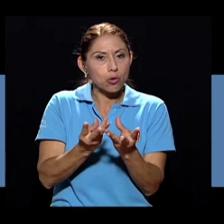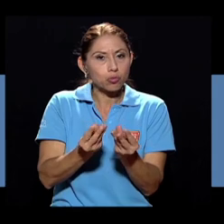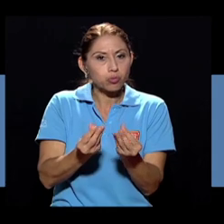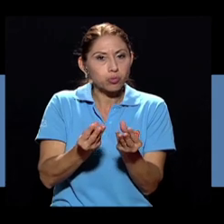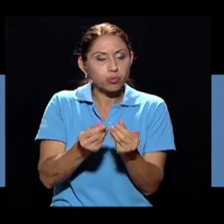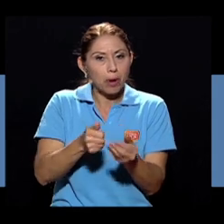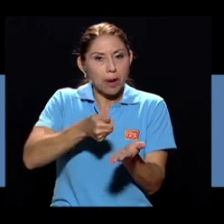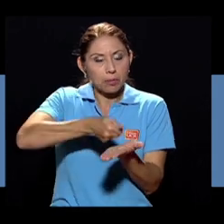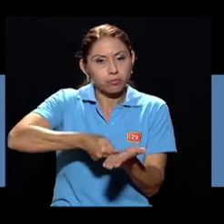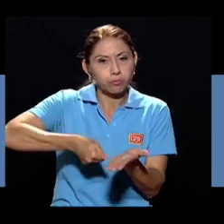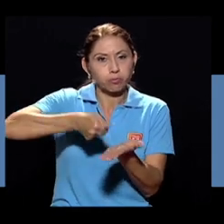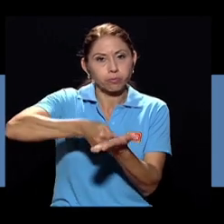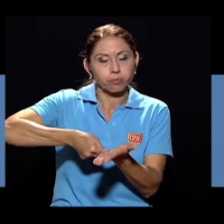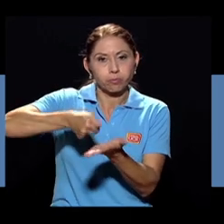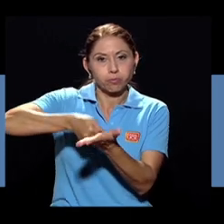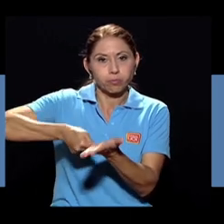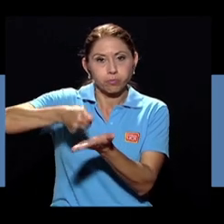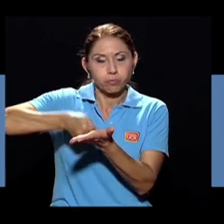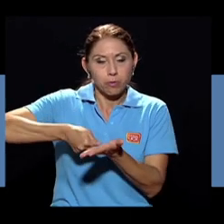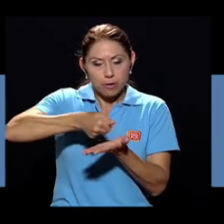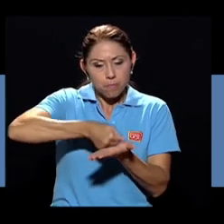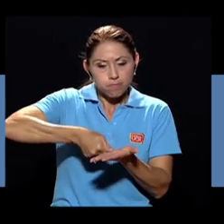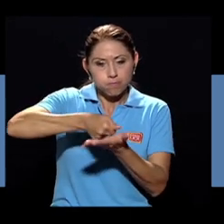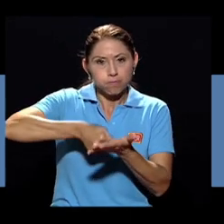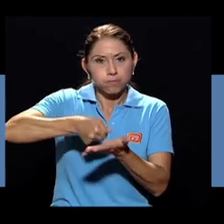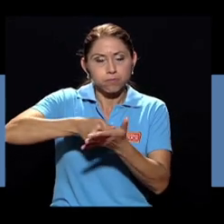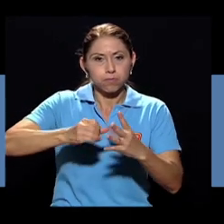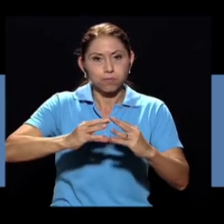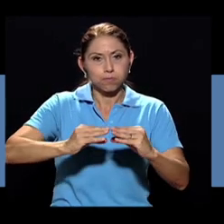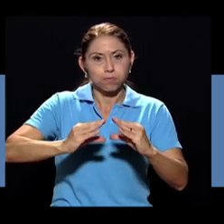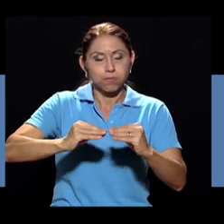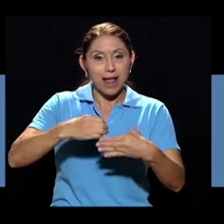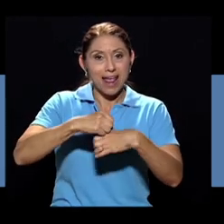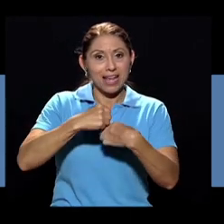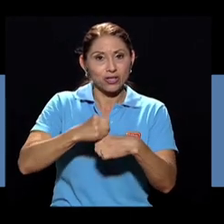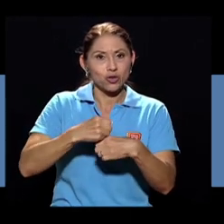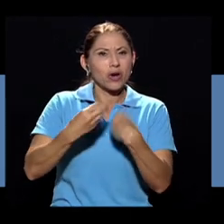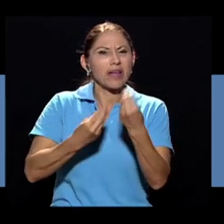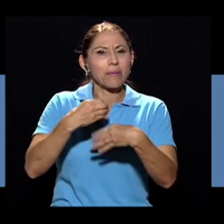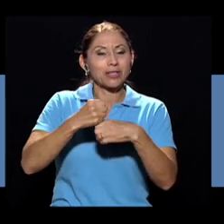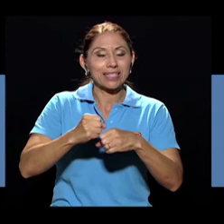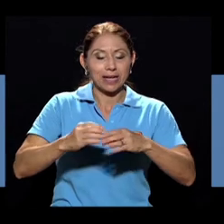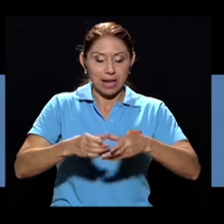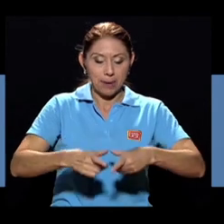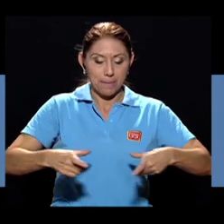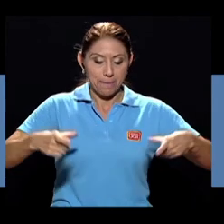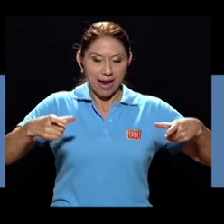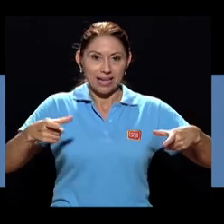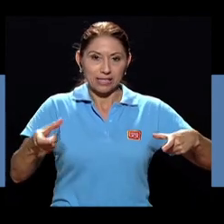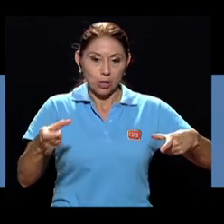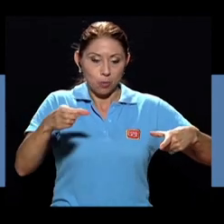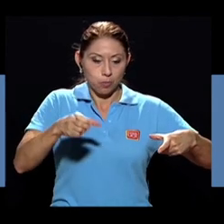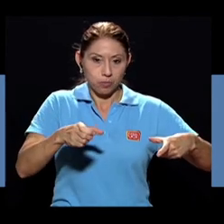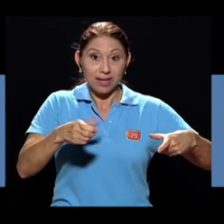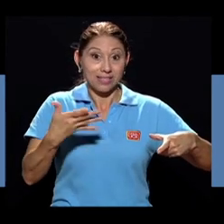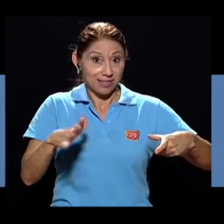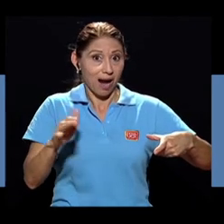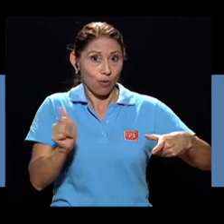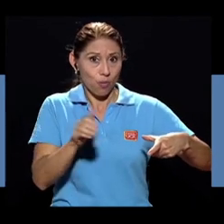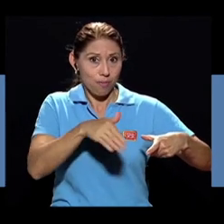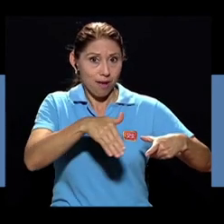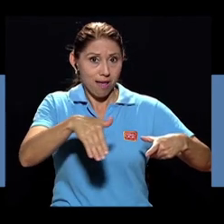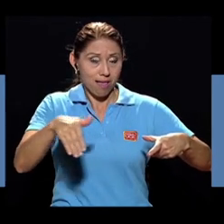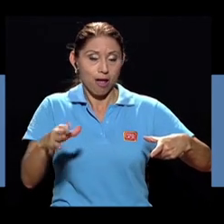puré. Cuando ya tenemos el puré hecho, entonces lo que vamos a hacer es colocarlo en el Pyrex. El Pyrex